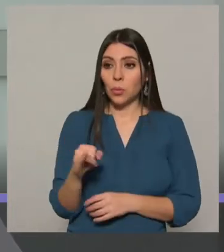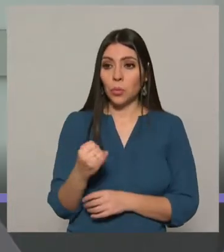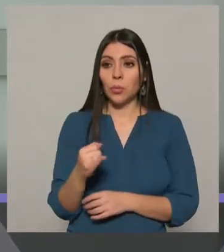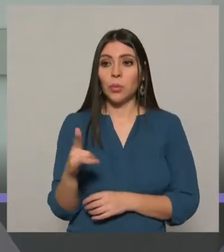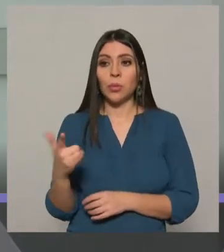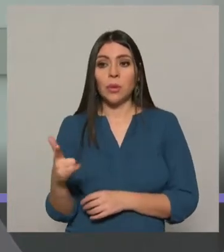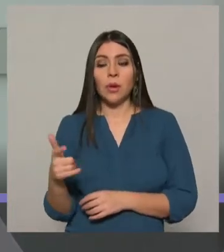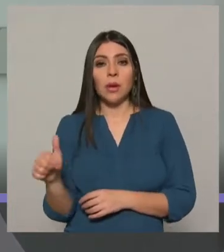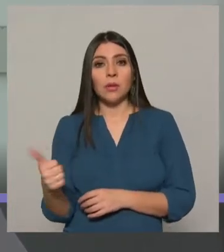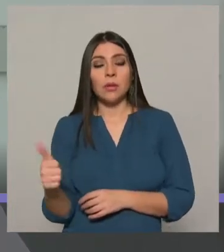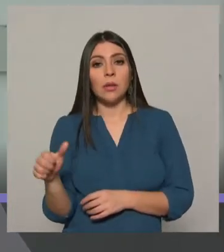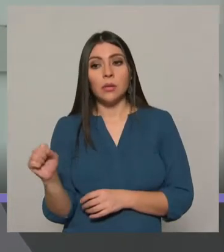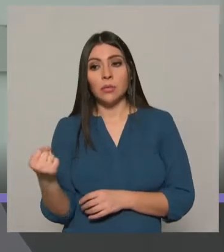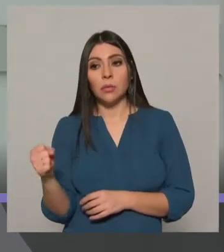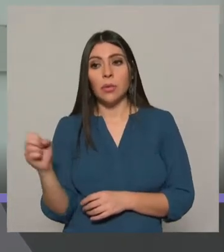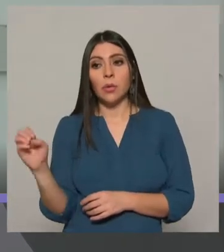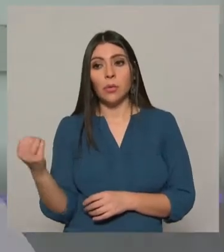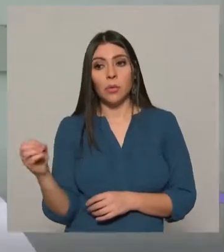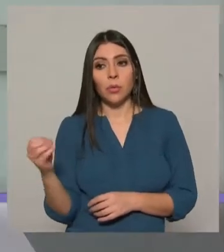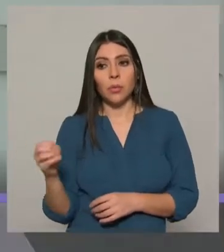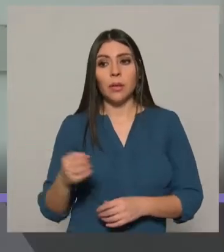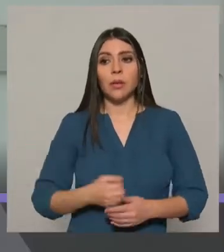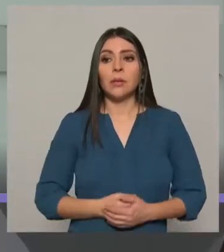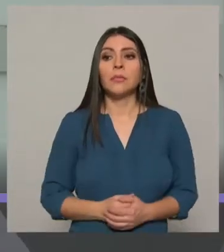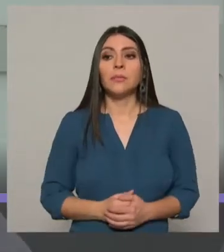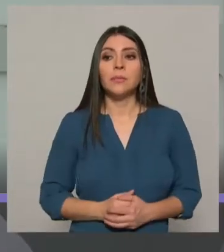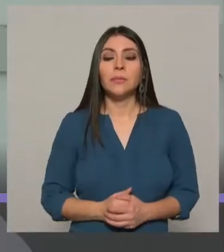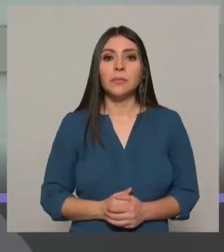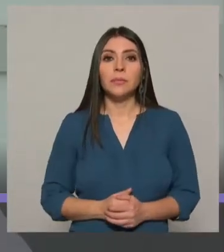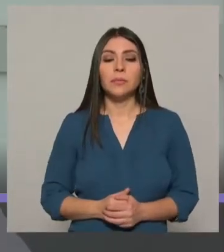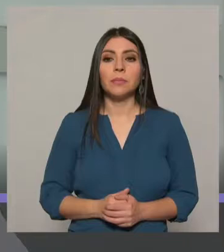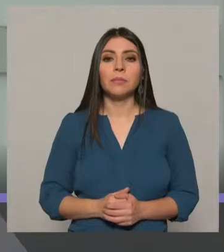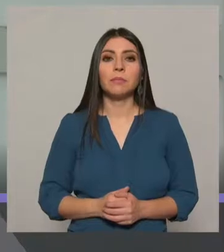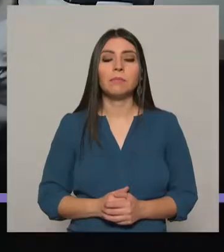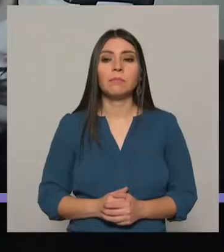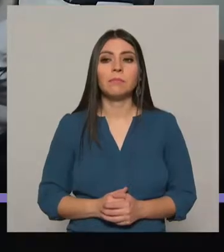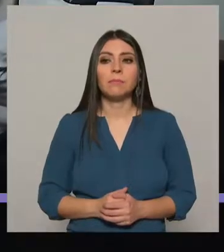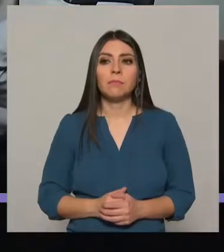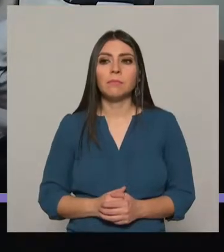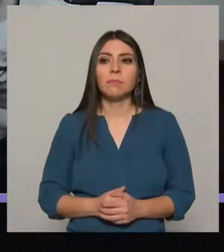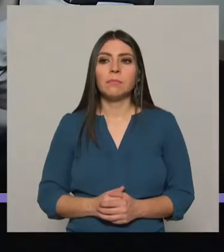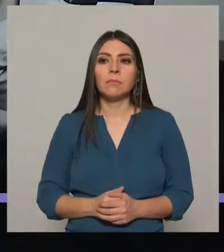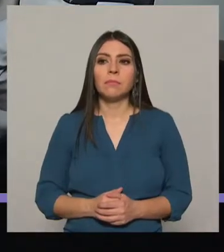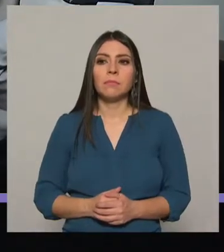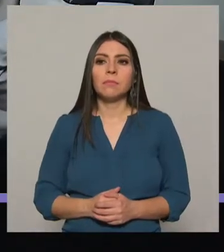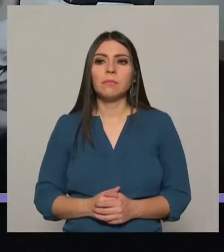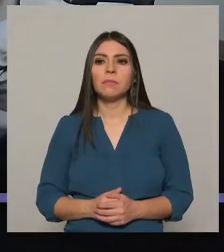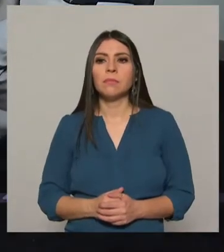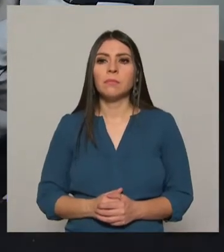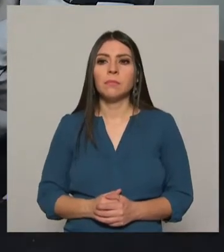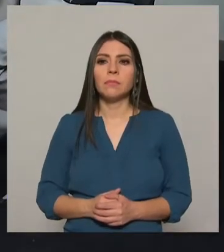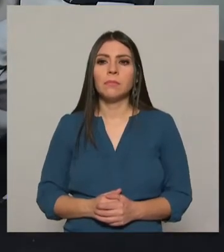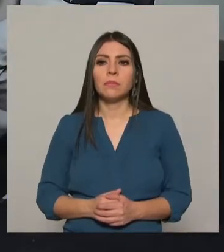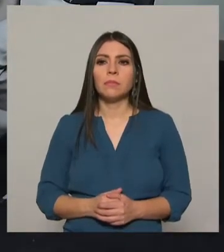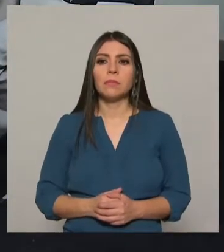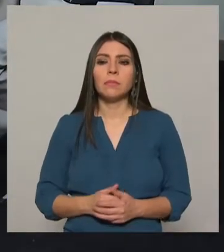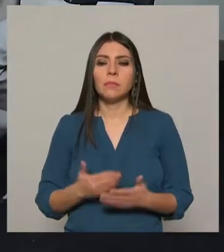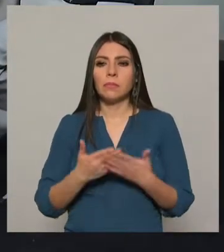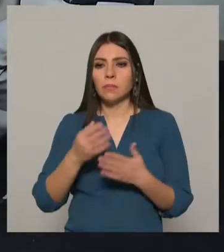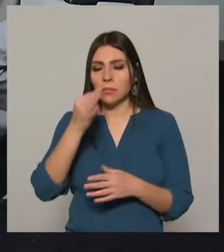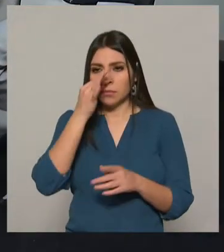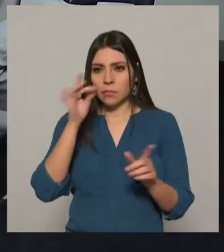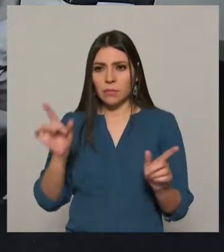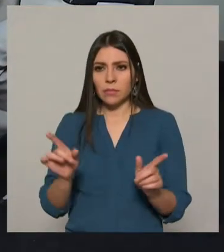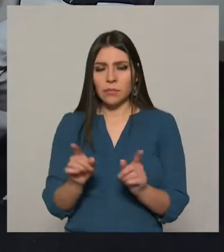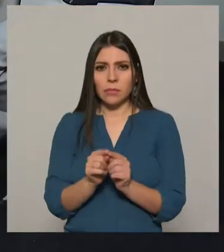julio, agosto, septiembre y octubre. El mes de mayo fuimos... ¿Tú qué tienes los datos? En resumen, vamos a tener que hacer una pausa,